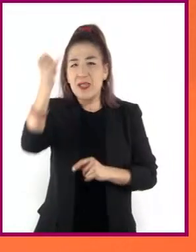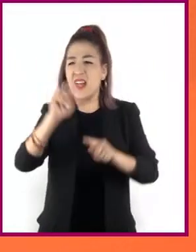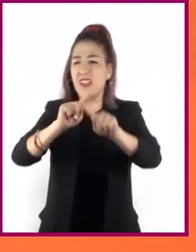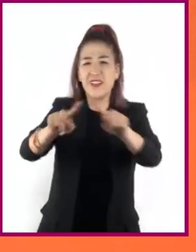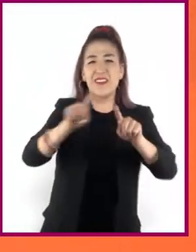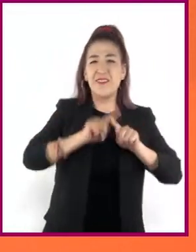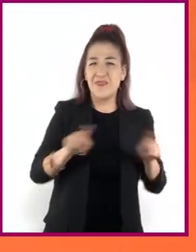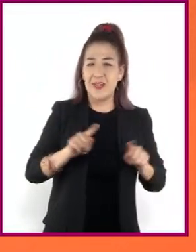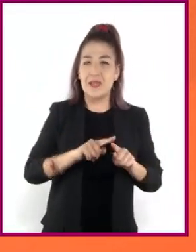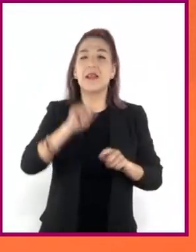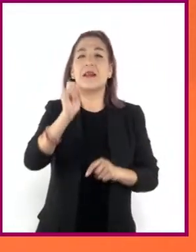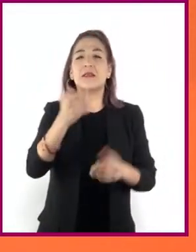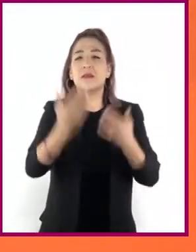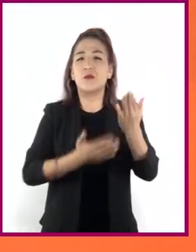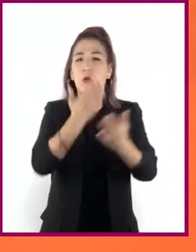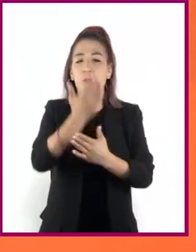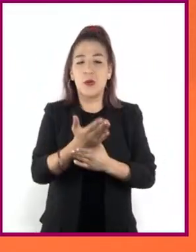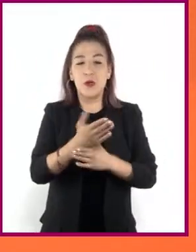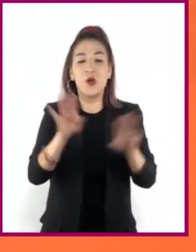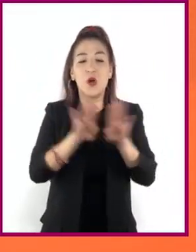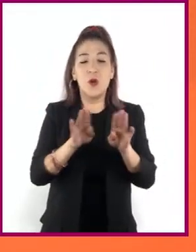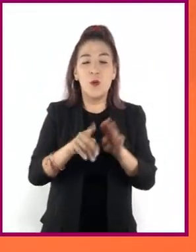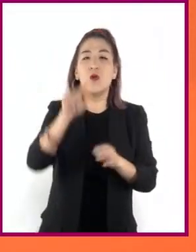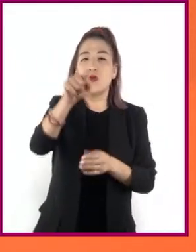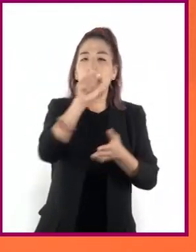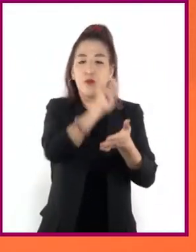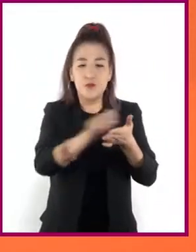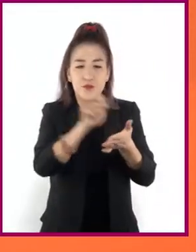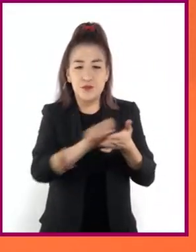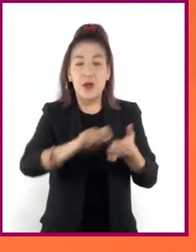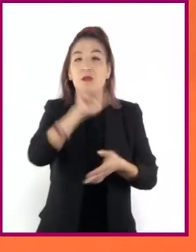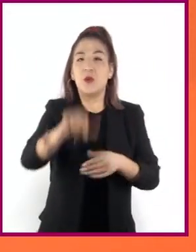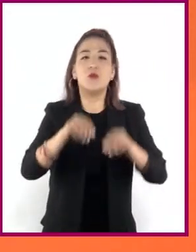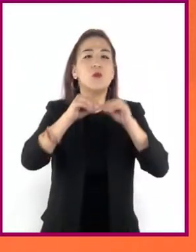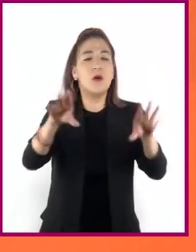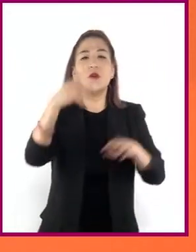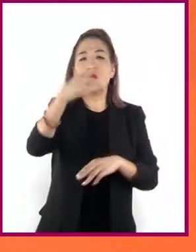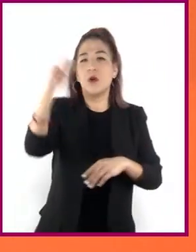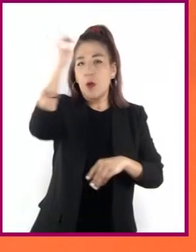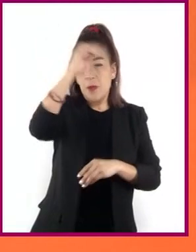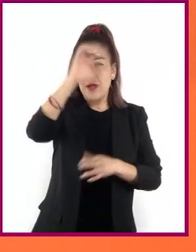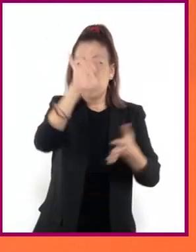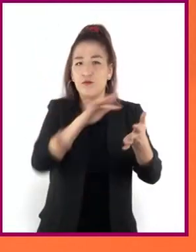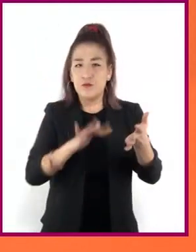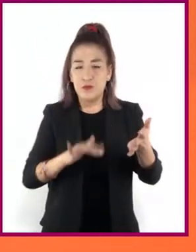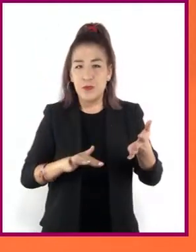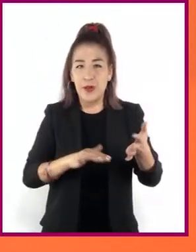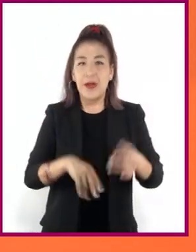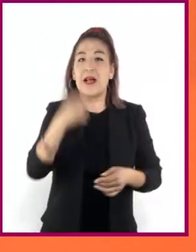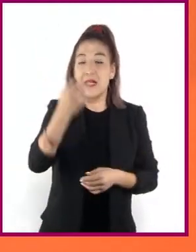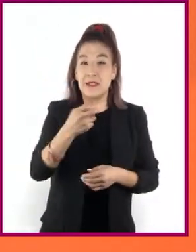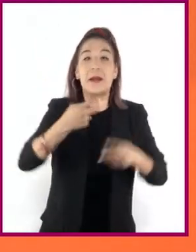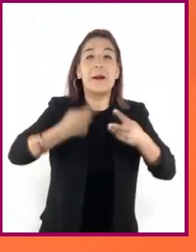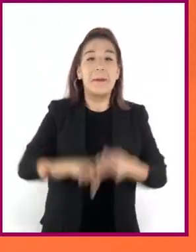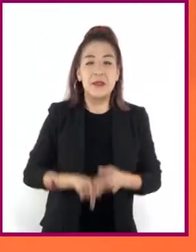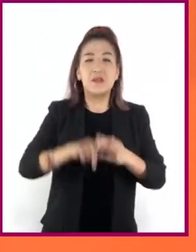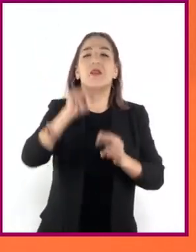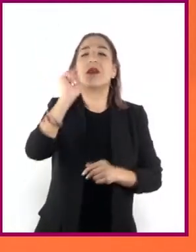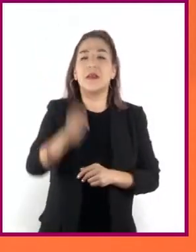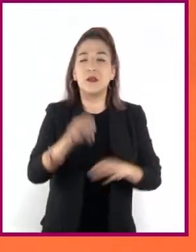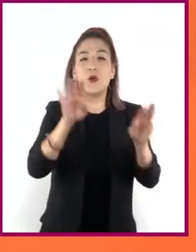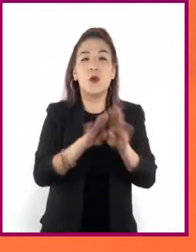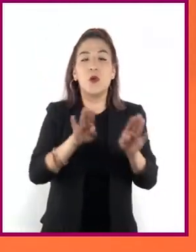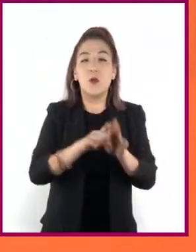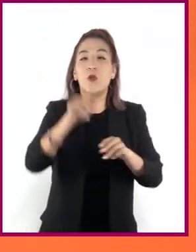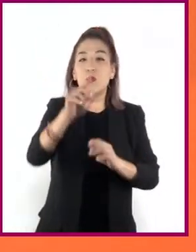propósito de editar y publicar artículos de opinión esto será el paso previo del producto que con